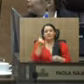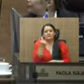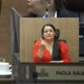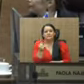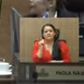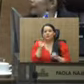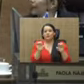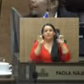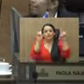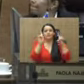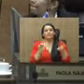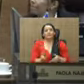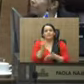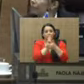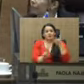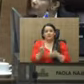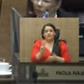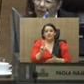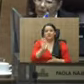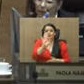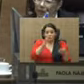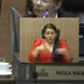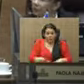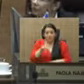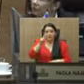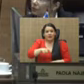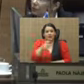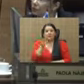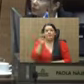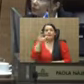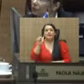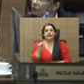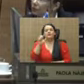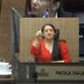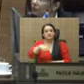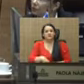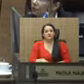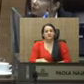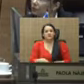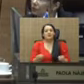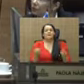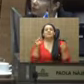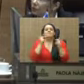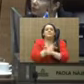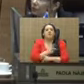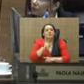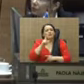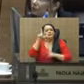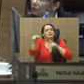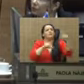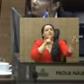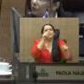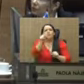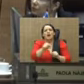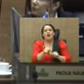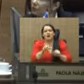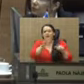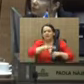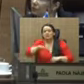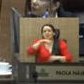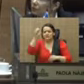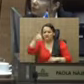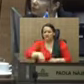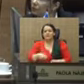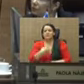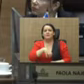su hijo requiere una beca, ¿sí? Aún más, si es de la zona rural, de las zonas más alejadas, por supuesto que